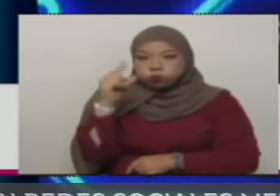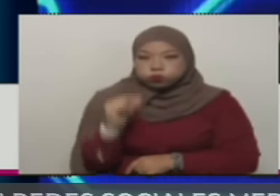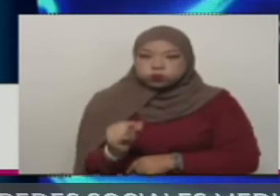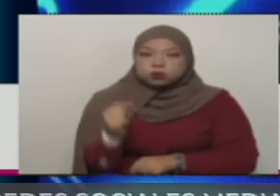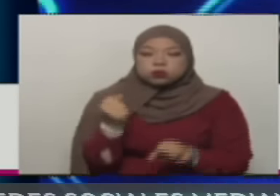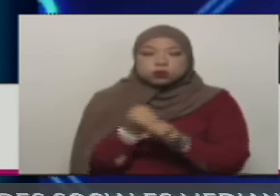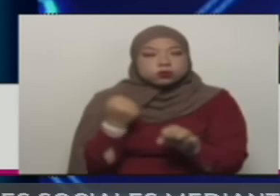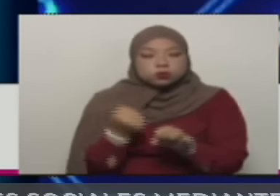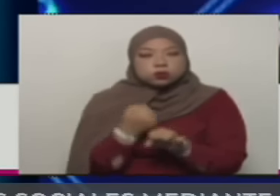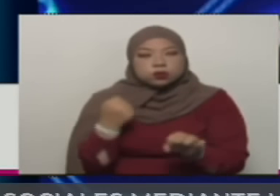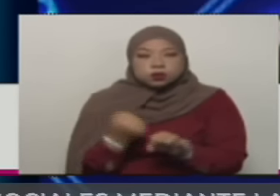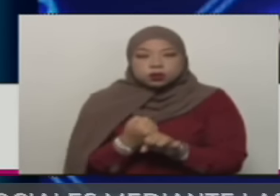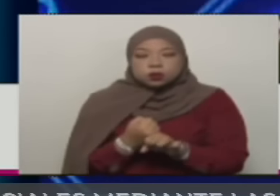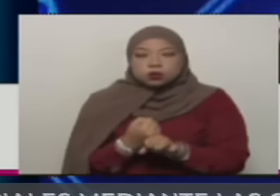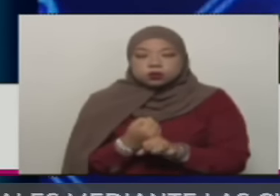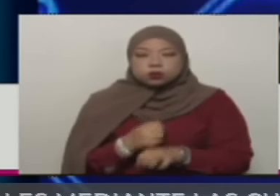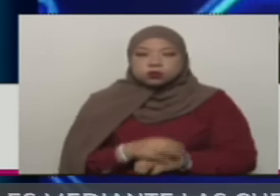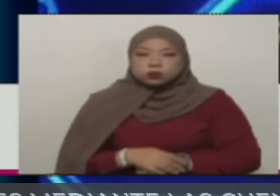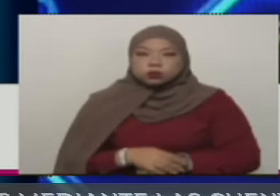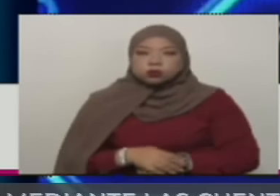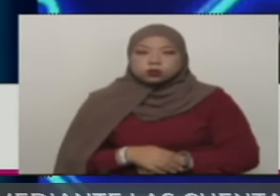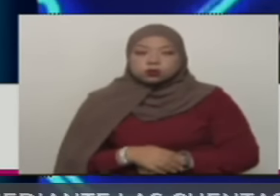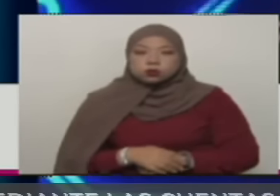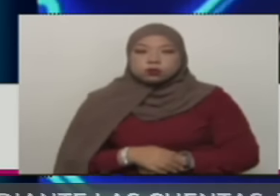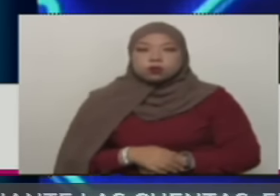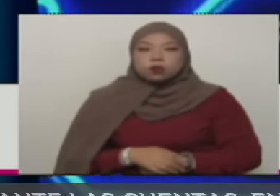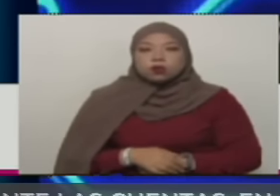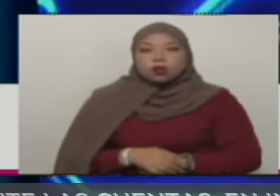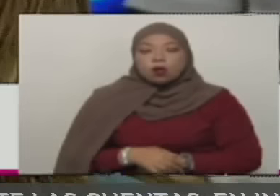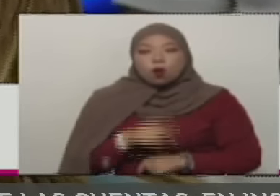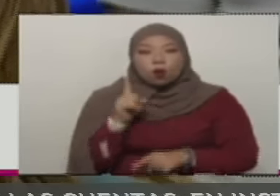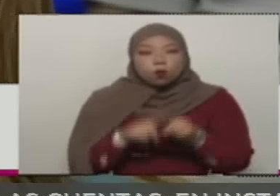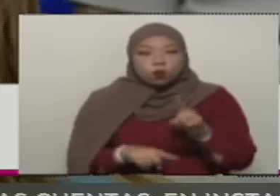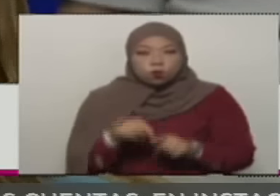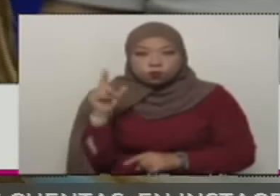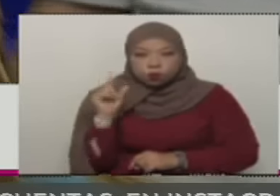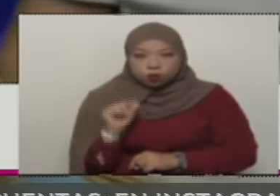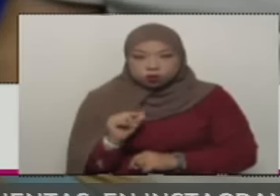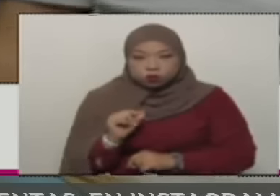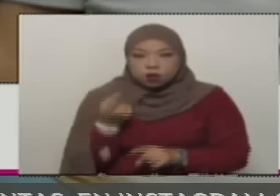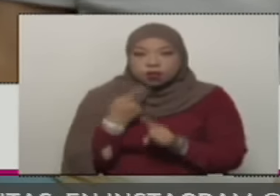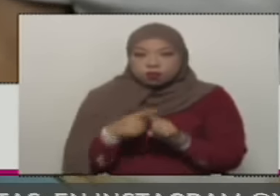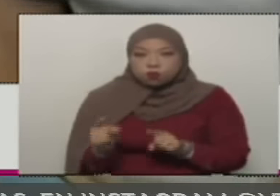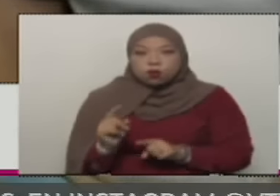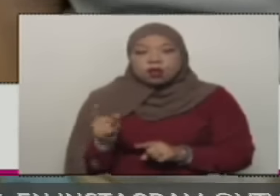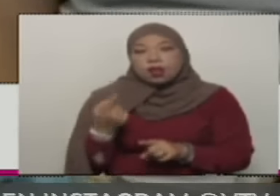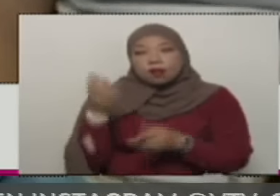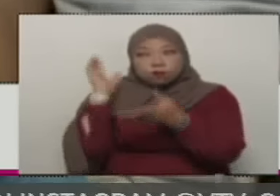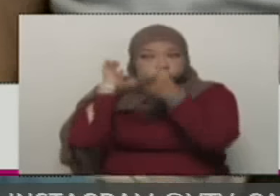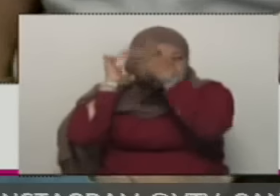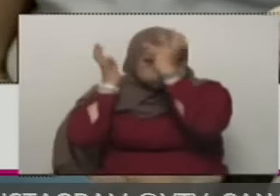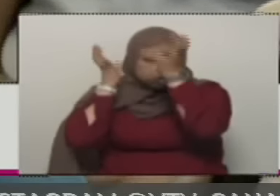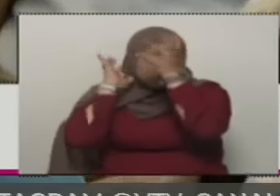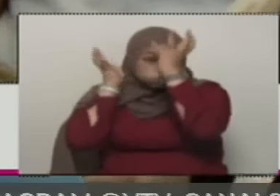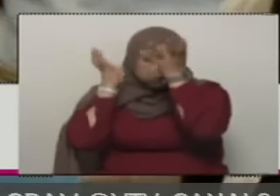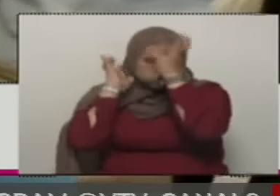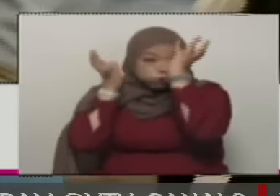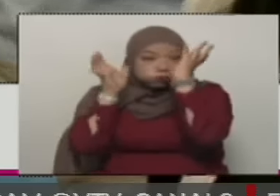Crecimiento con baja inflación. Muy distinto a Milei, que Milei